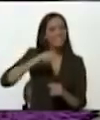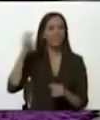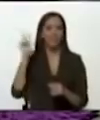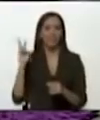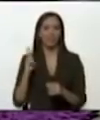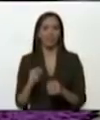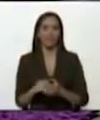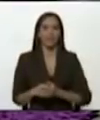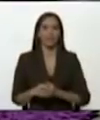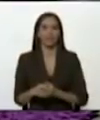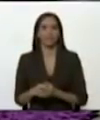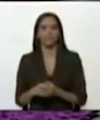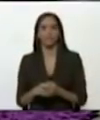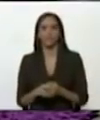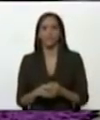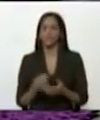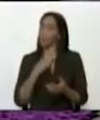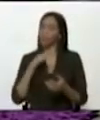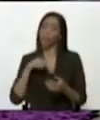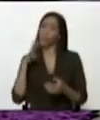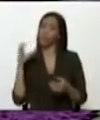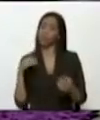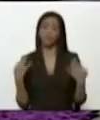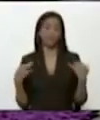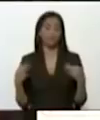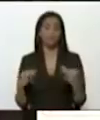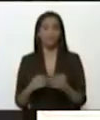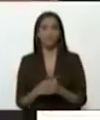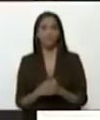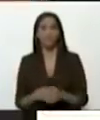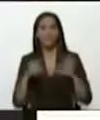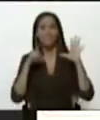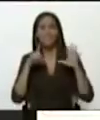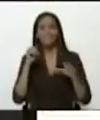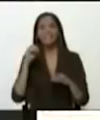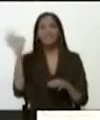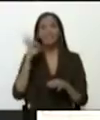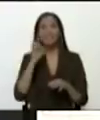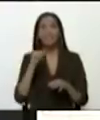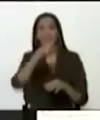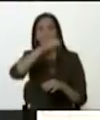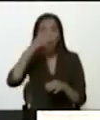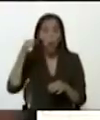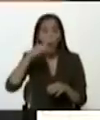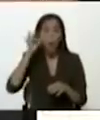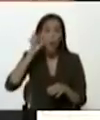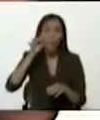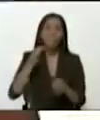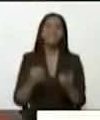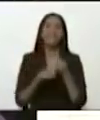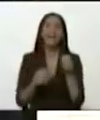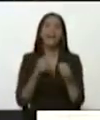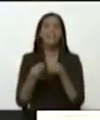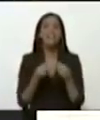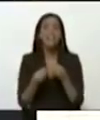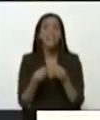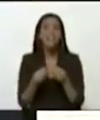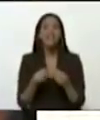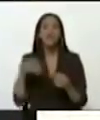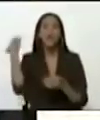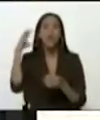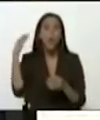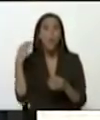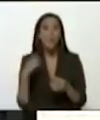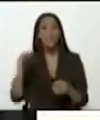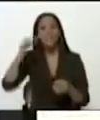¿Ah? Sencillo. Y el 70% de la cocaína del mundo se produce en Colombia. Necesitan el escenario